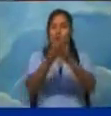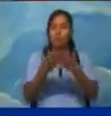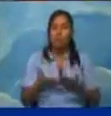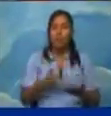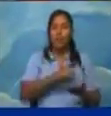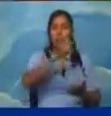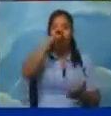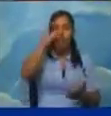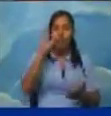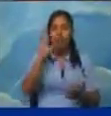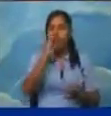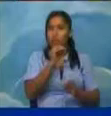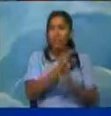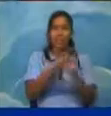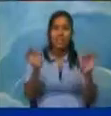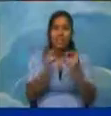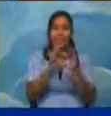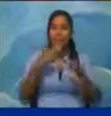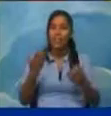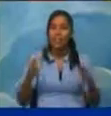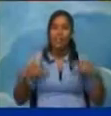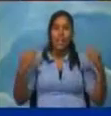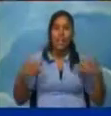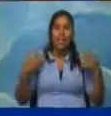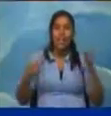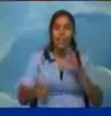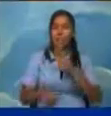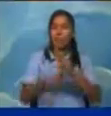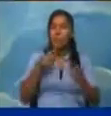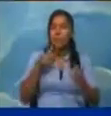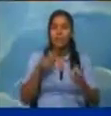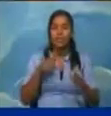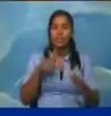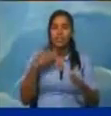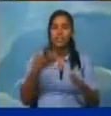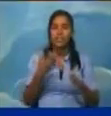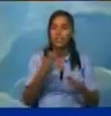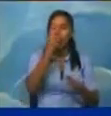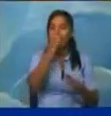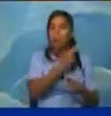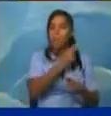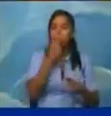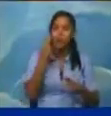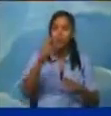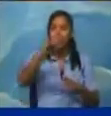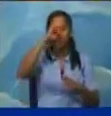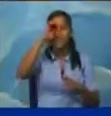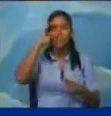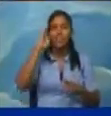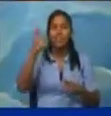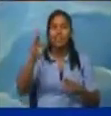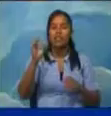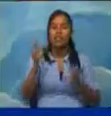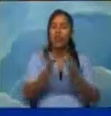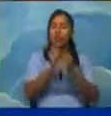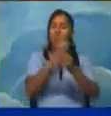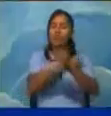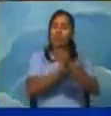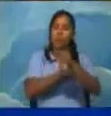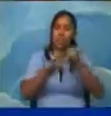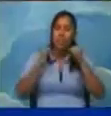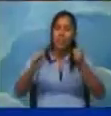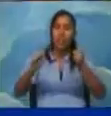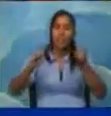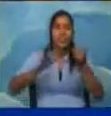Amén. No hay nada que alegre. Aleluya. Más el alma. Gloria. Que las promesas del Dios. Amén, amén. Gloria.